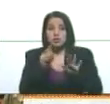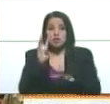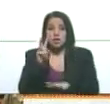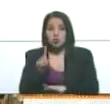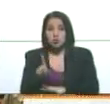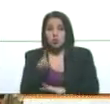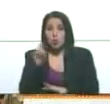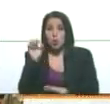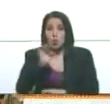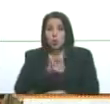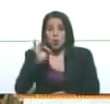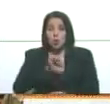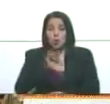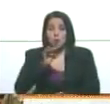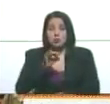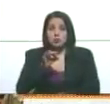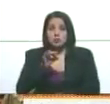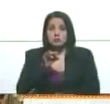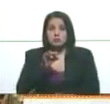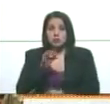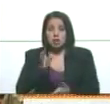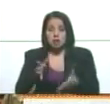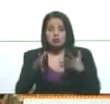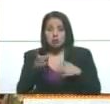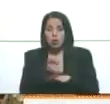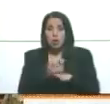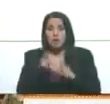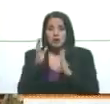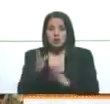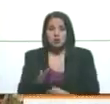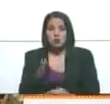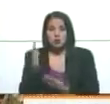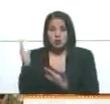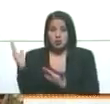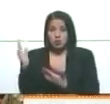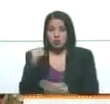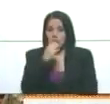61,77% sacó José Vázquez en las elecciones de gobernador. Este que está aquí.